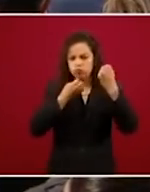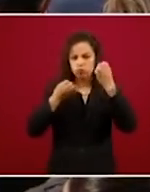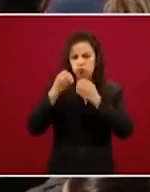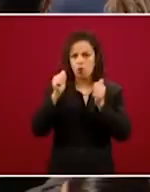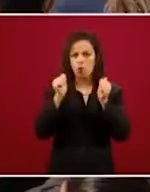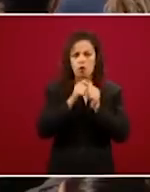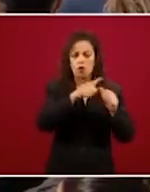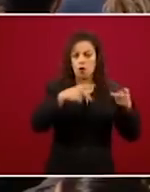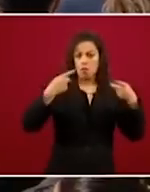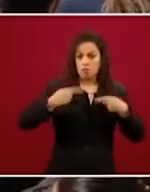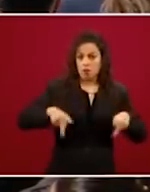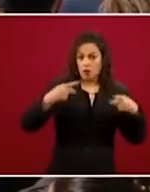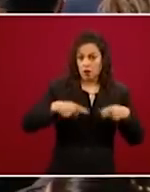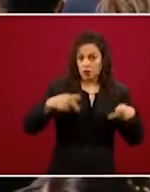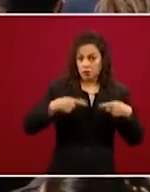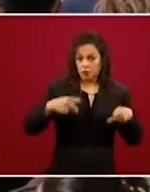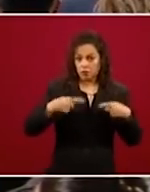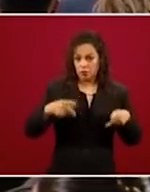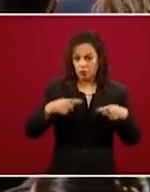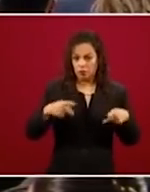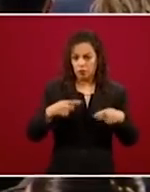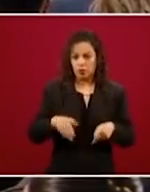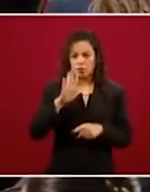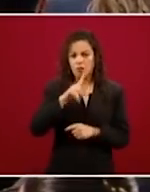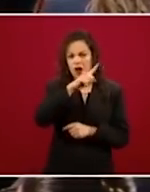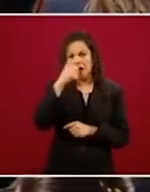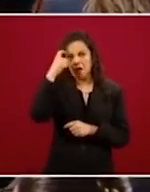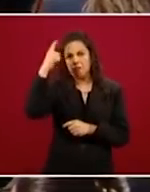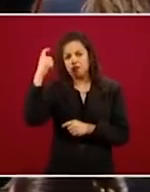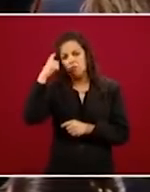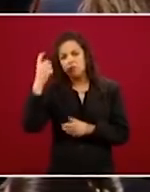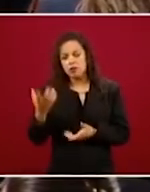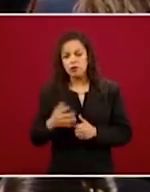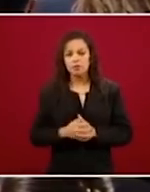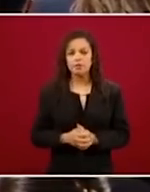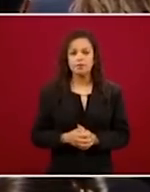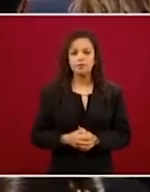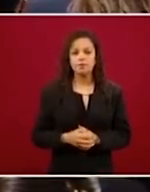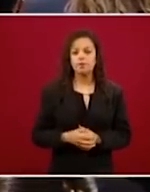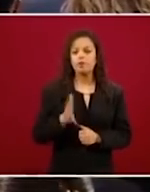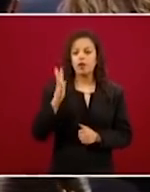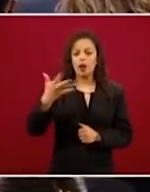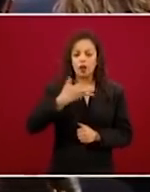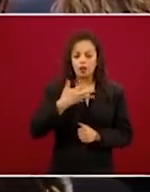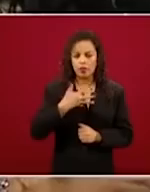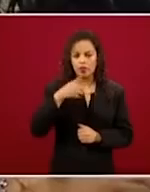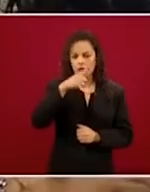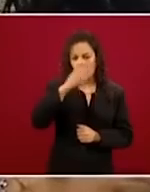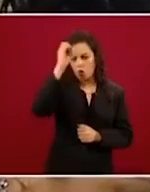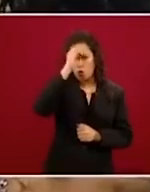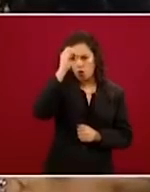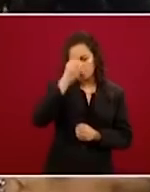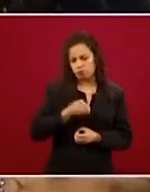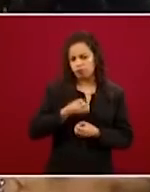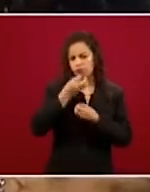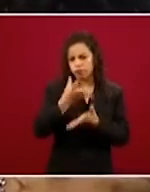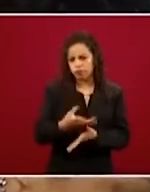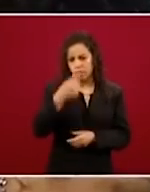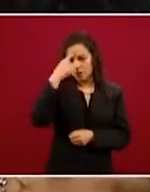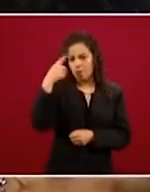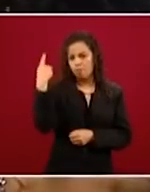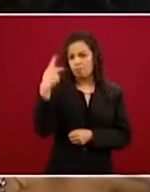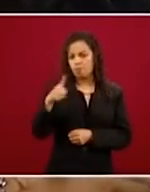pacientes incluso ya hay recomendaciones de la convención interamericana de derechos humanos